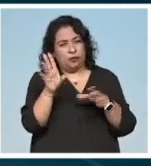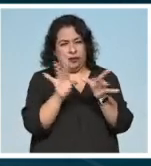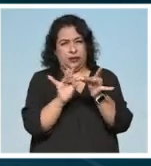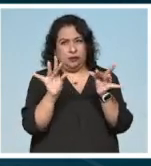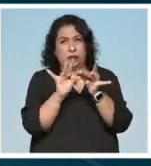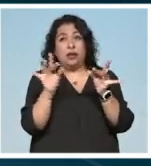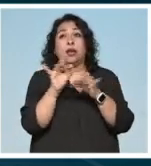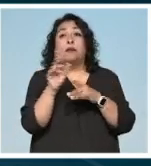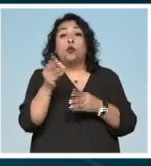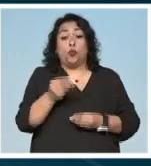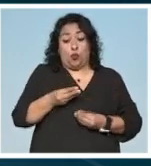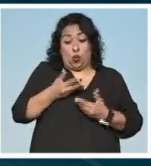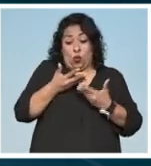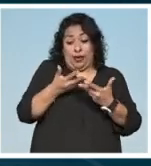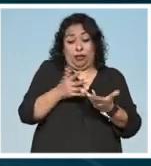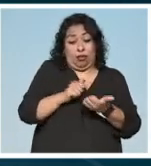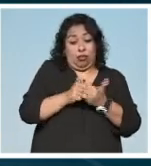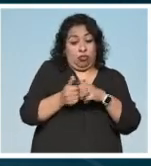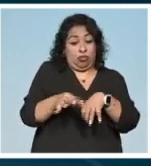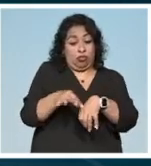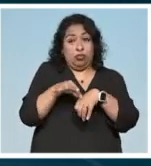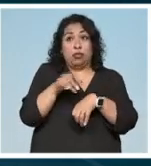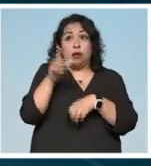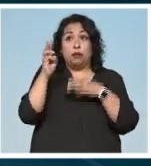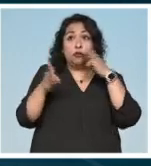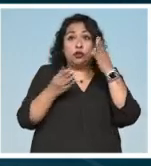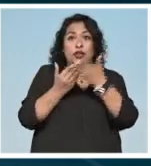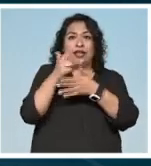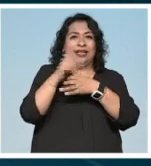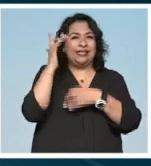platicamos que la poética se materializa en el Museo